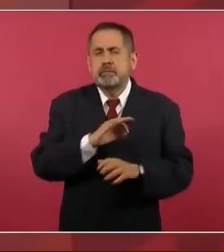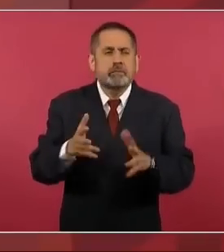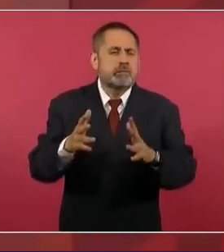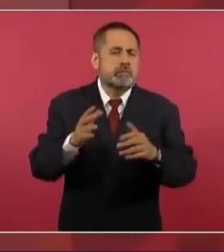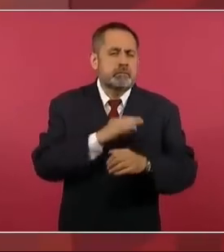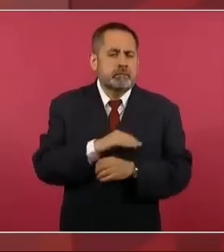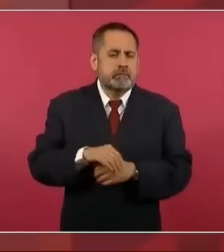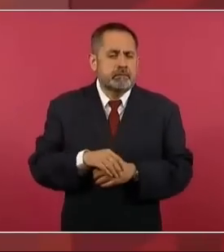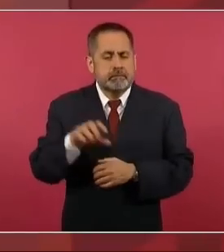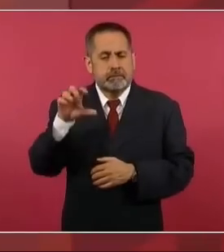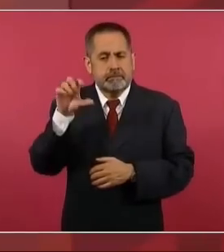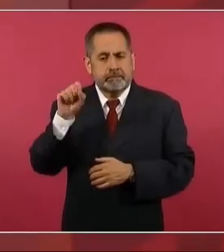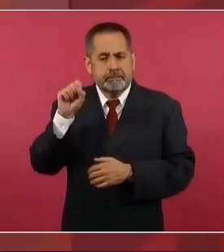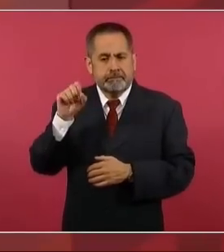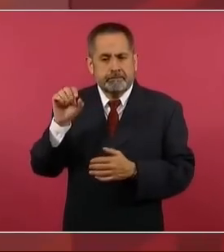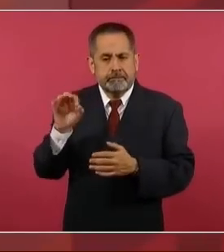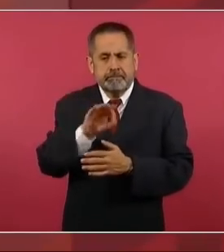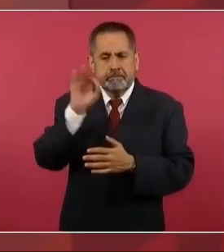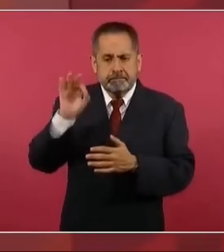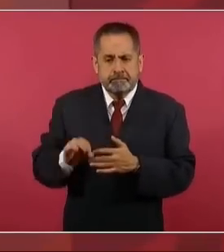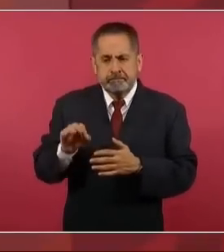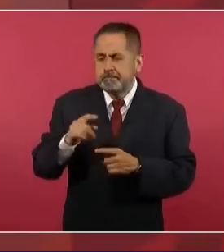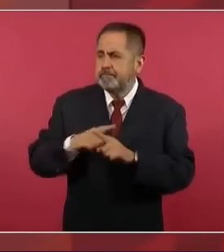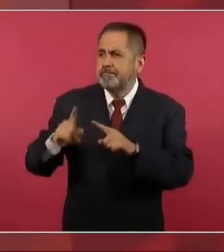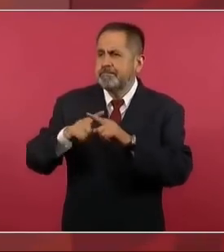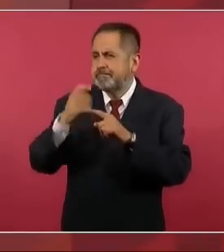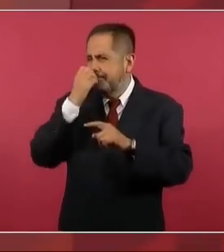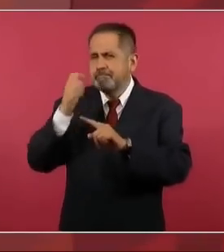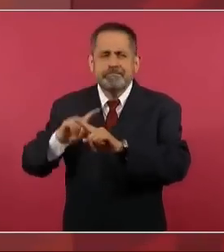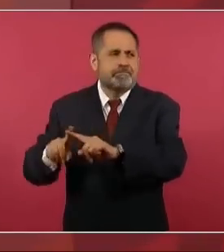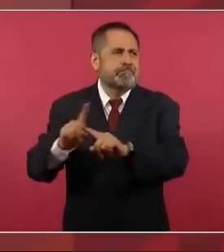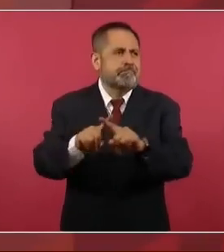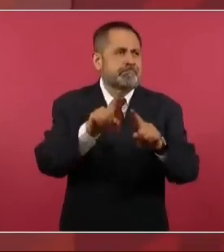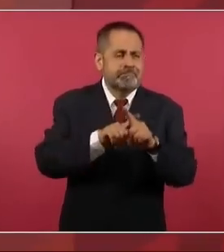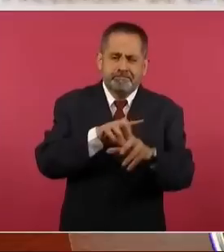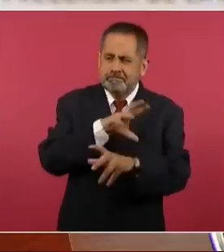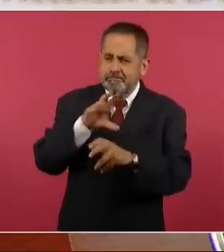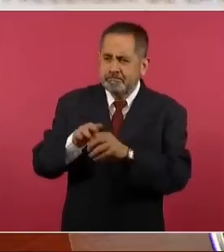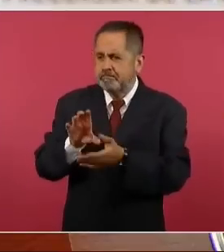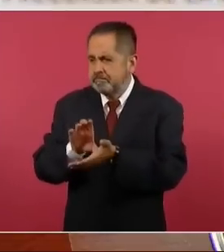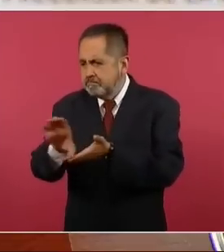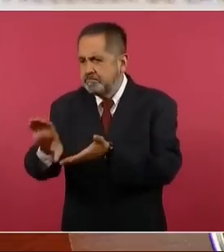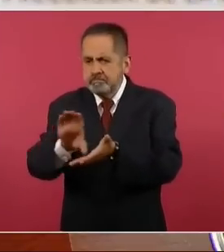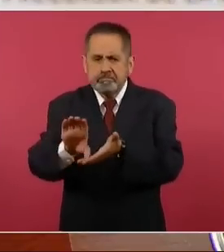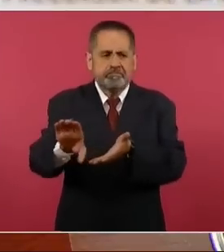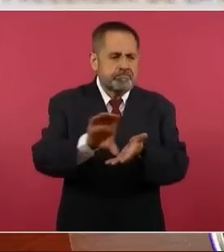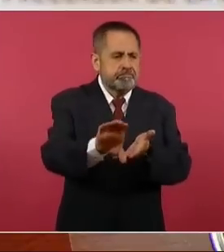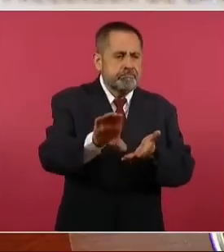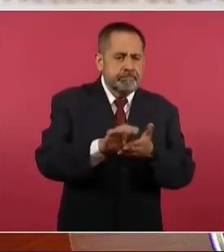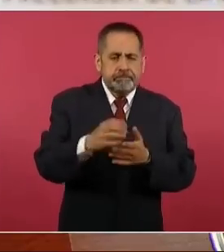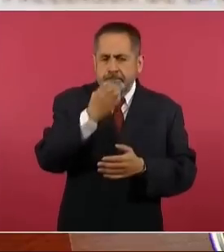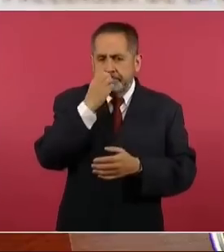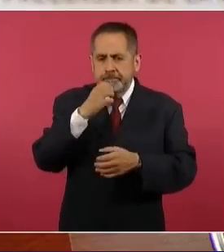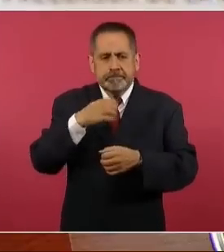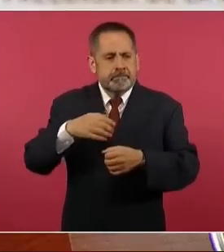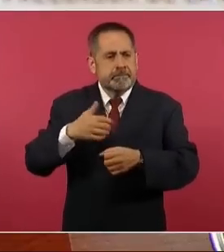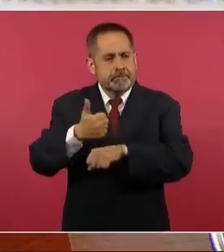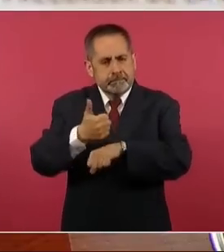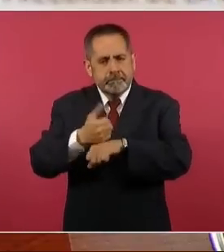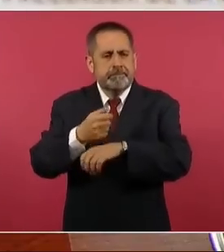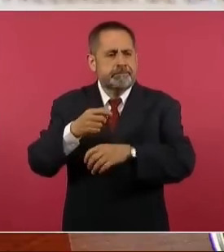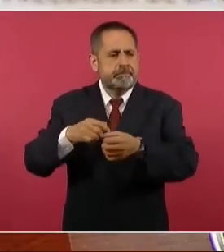a más del 60% de todas las escuelas de educación básica del